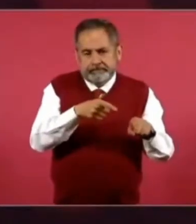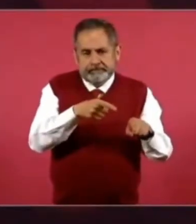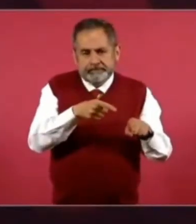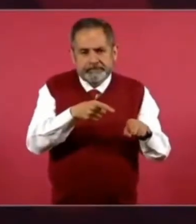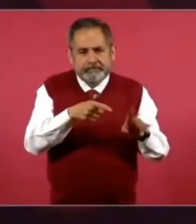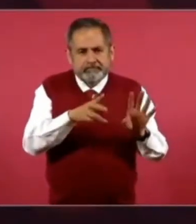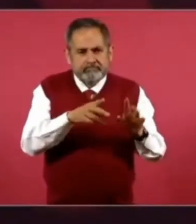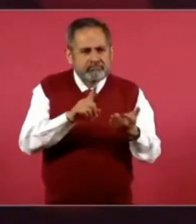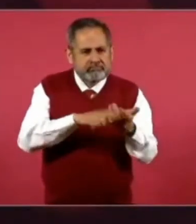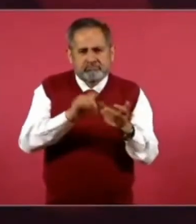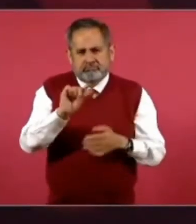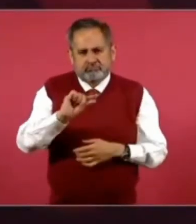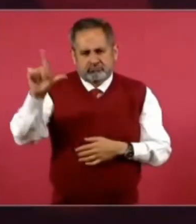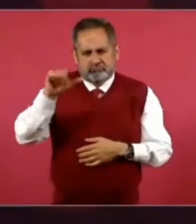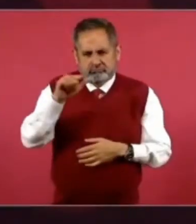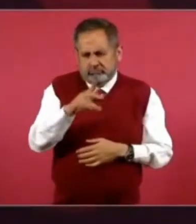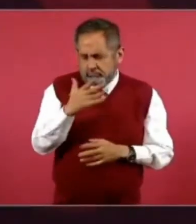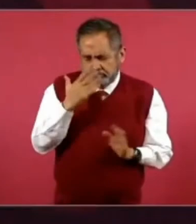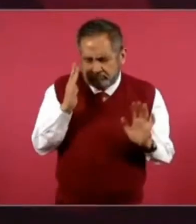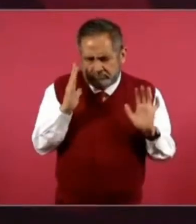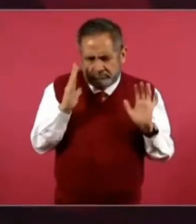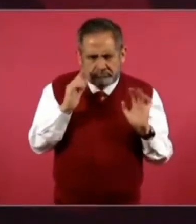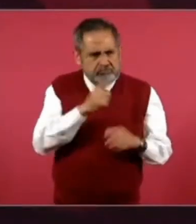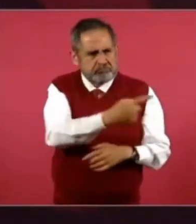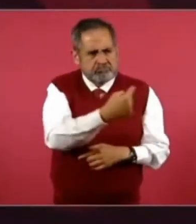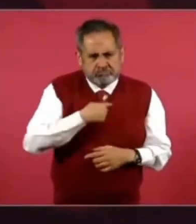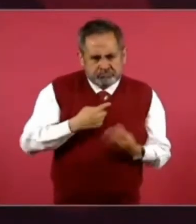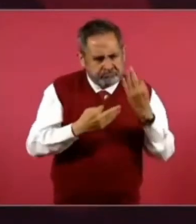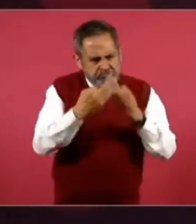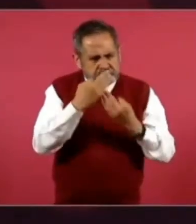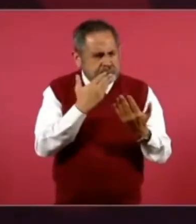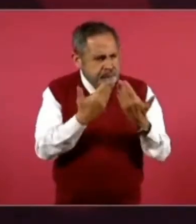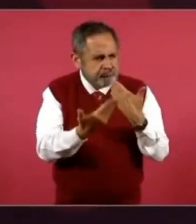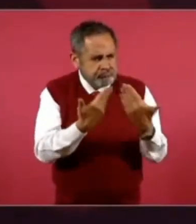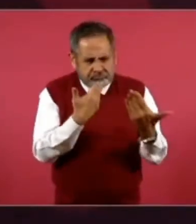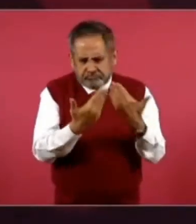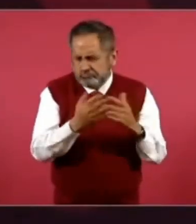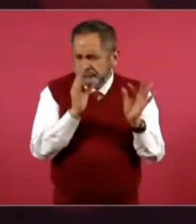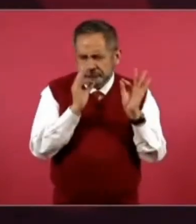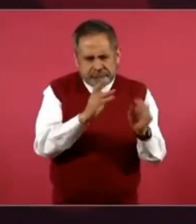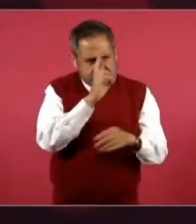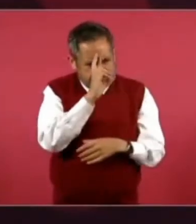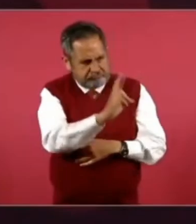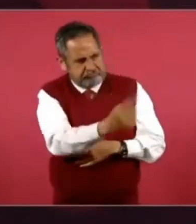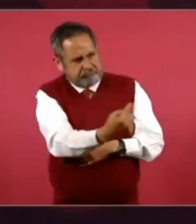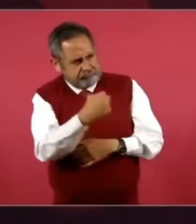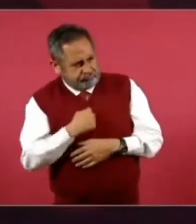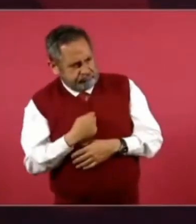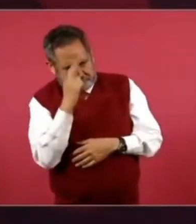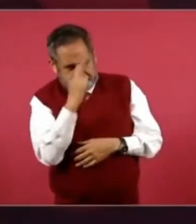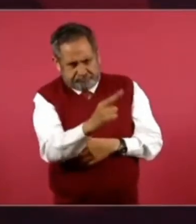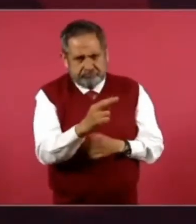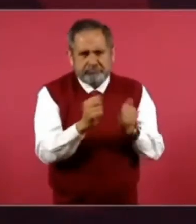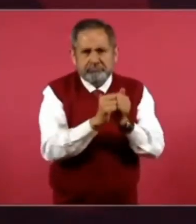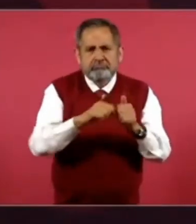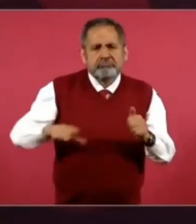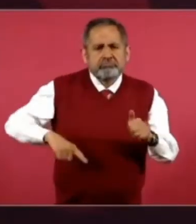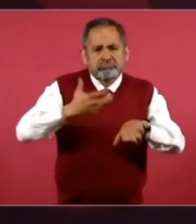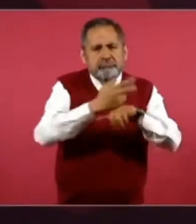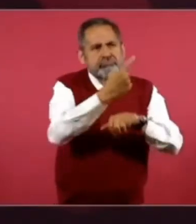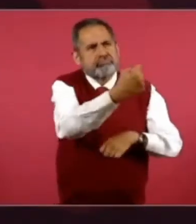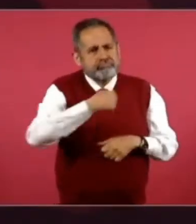un profesional, nos ha tratado con respeto, como el gobierno de Estados Unidos,